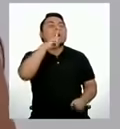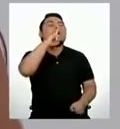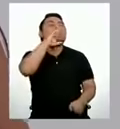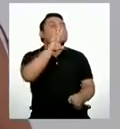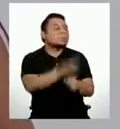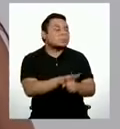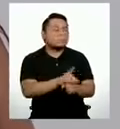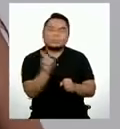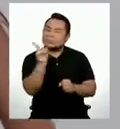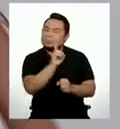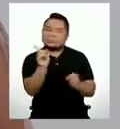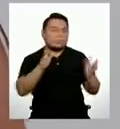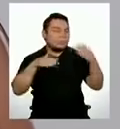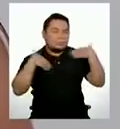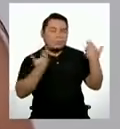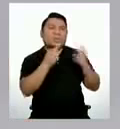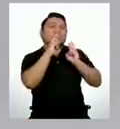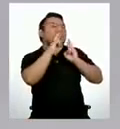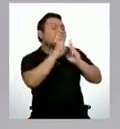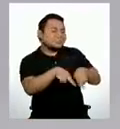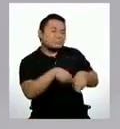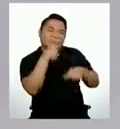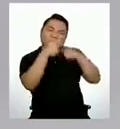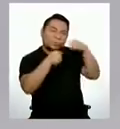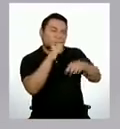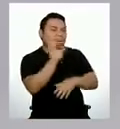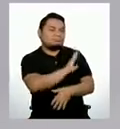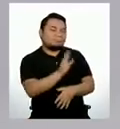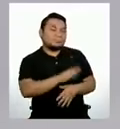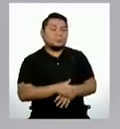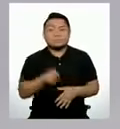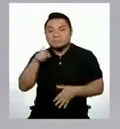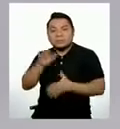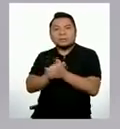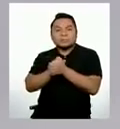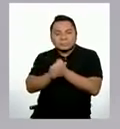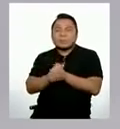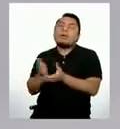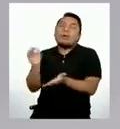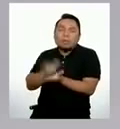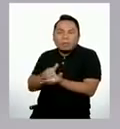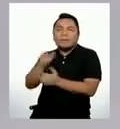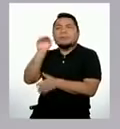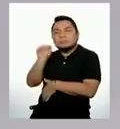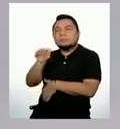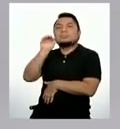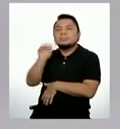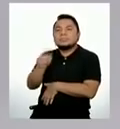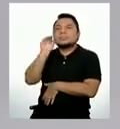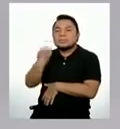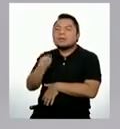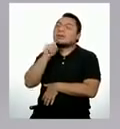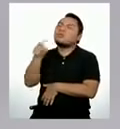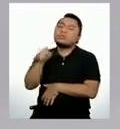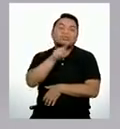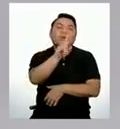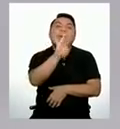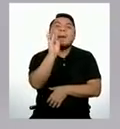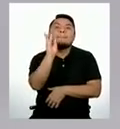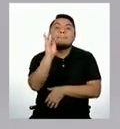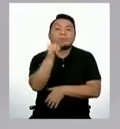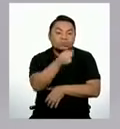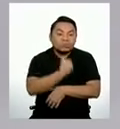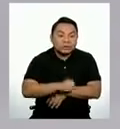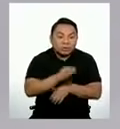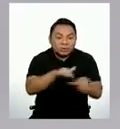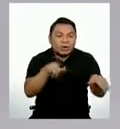promesa y no te puedo responder. El amigo continuó, preguntándole al hombre, a su esposa y hasta